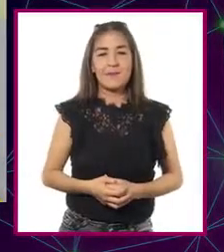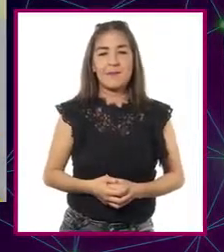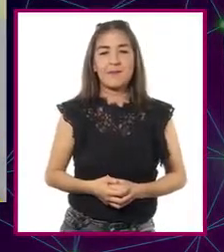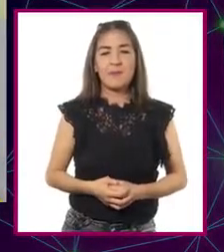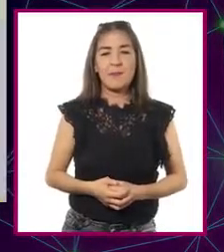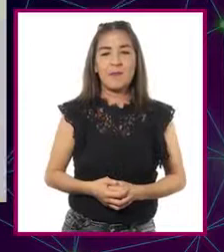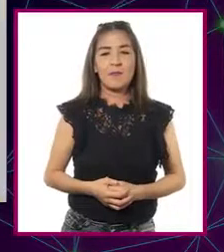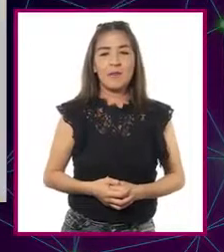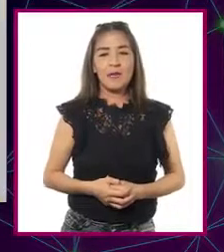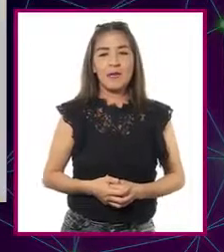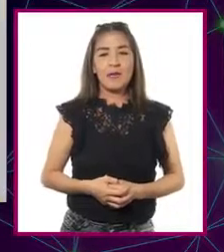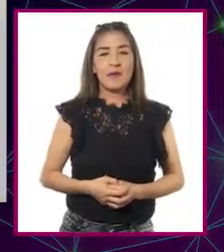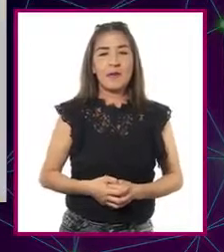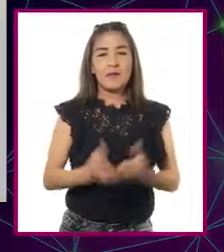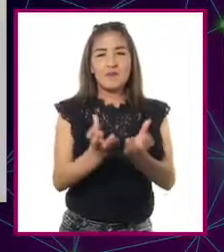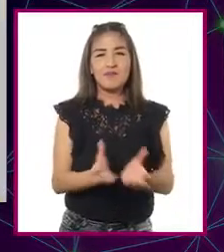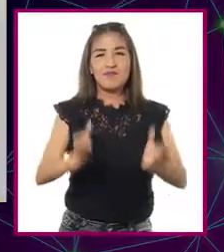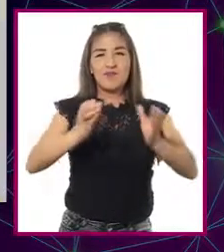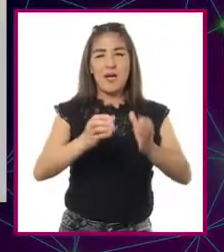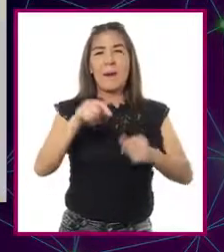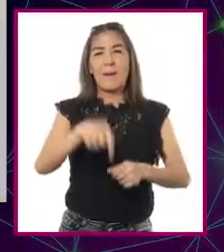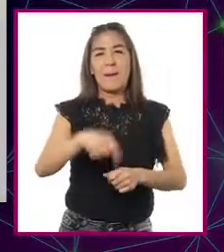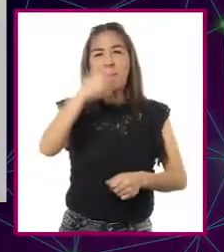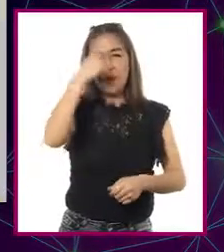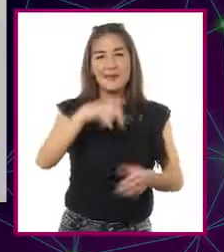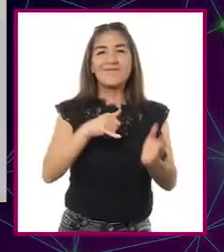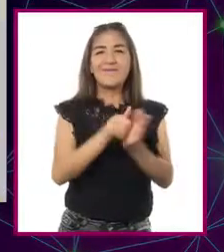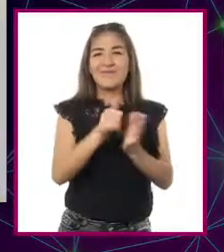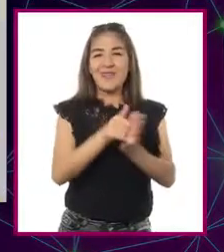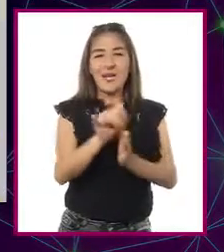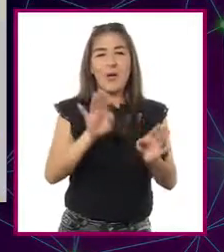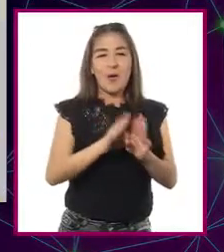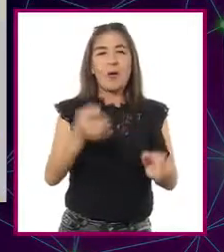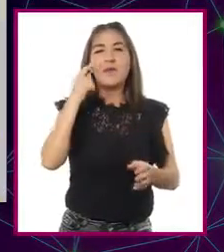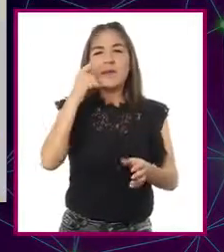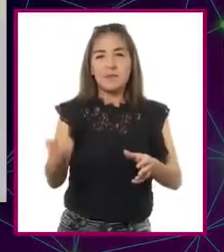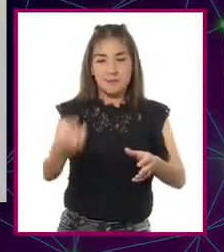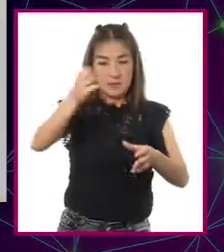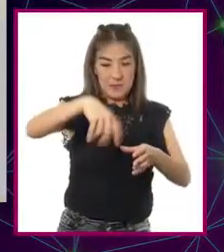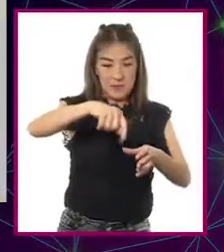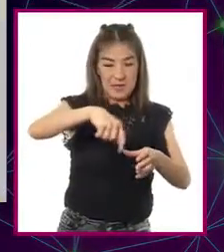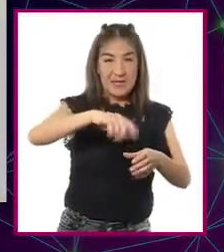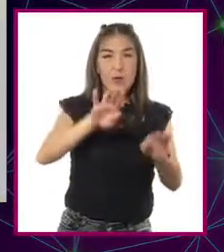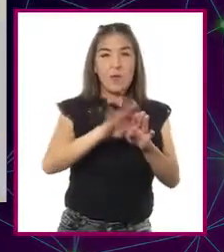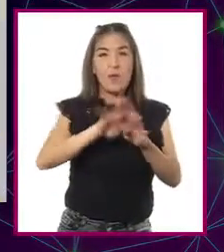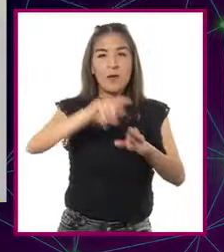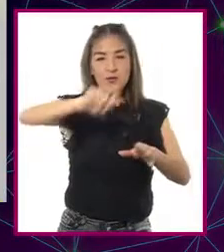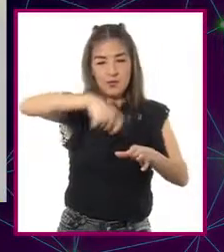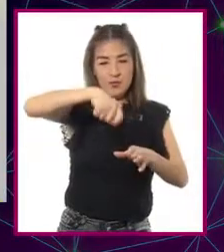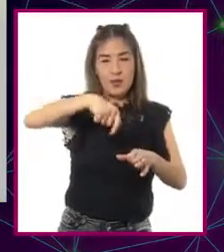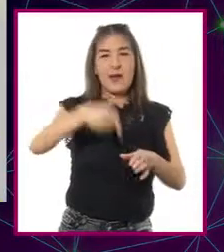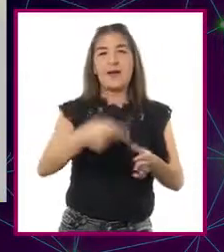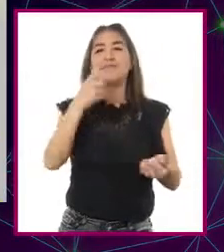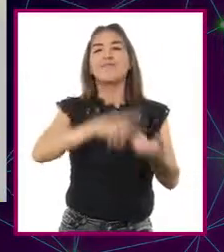La cápsula de porcelana se utiliza para llevar a cabo combustiones de pequeñas cantidades de reactivos en el